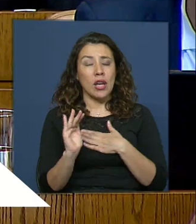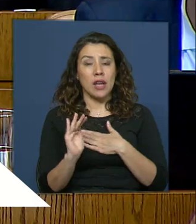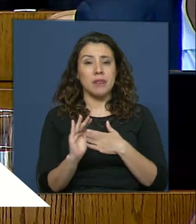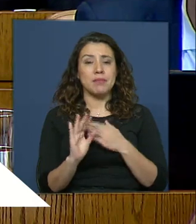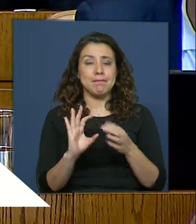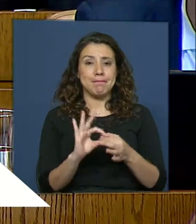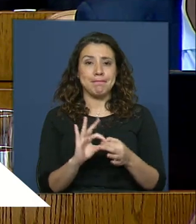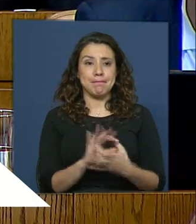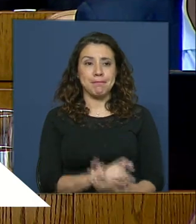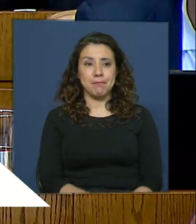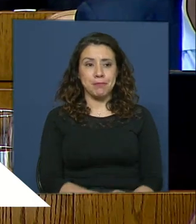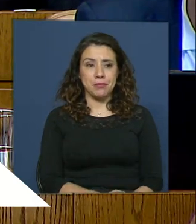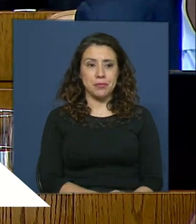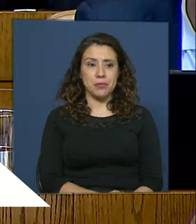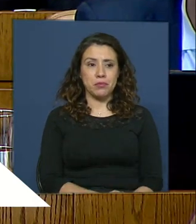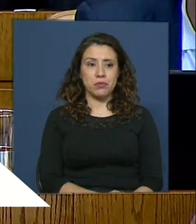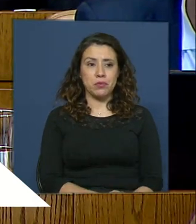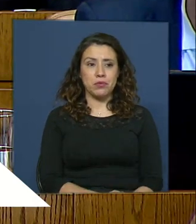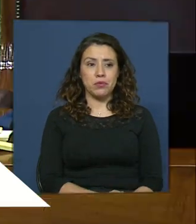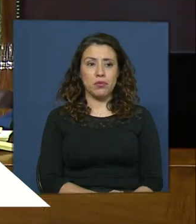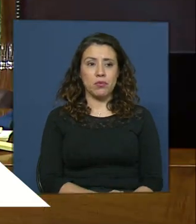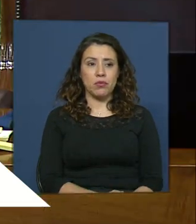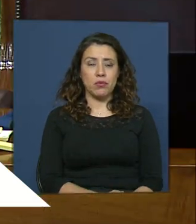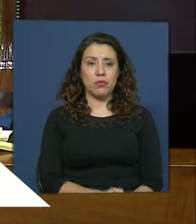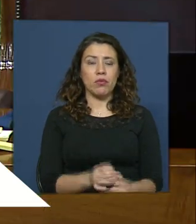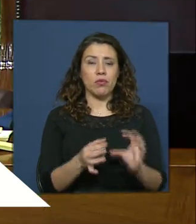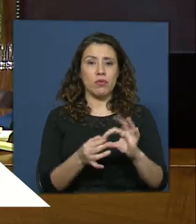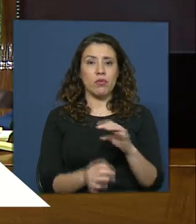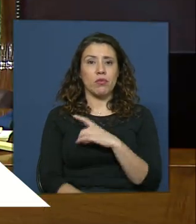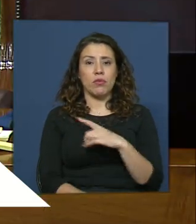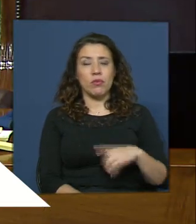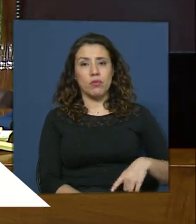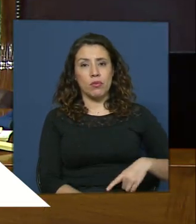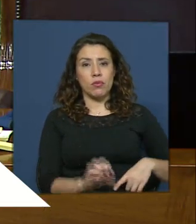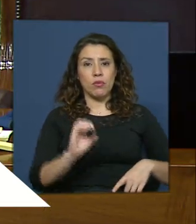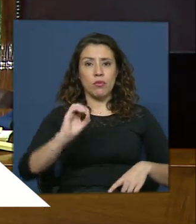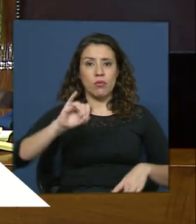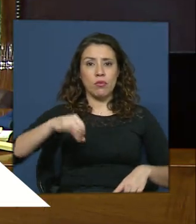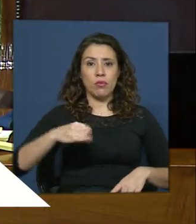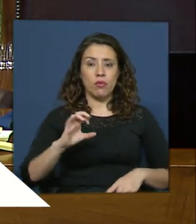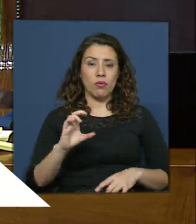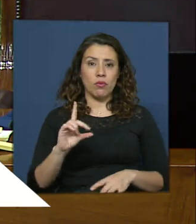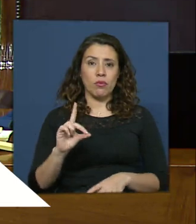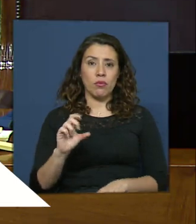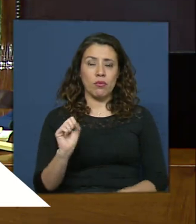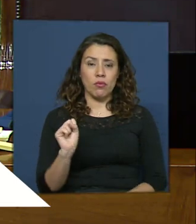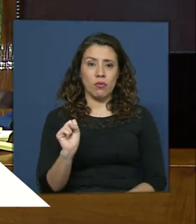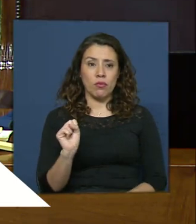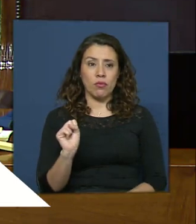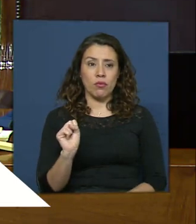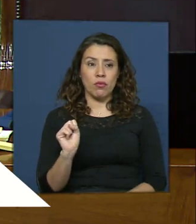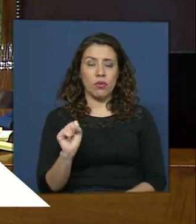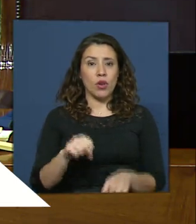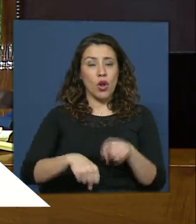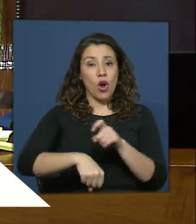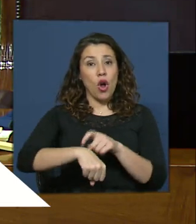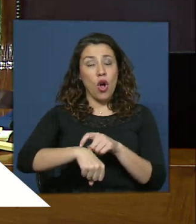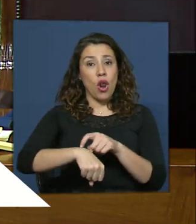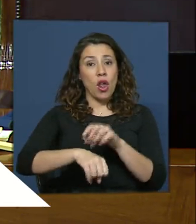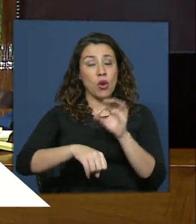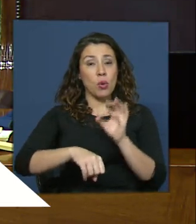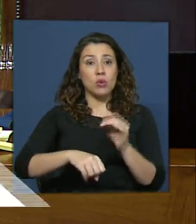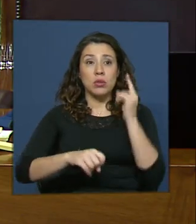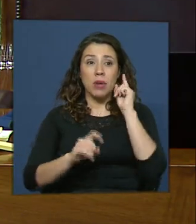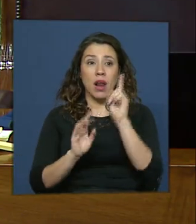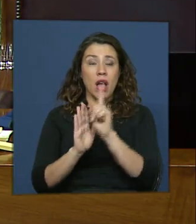Muchas gracias, he dicho, señor presidente. Gracias, diputado Sergio Ojeda. De acuerdo al horario programado para